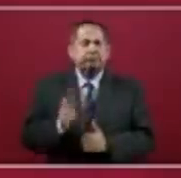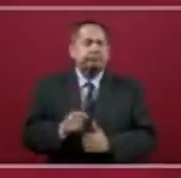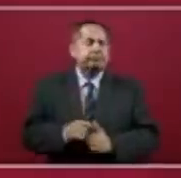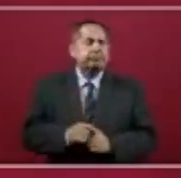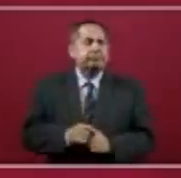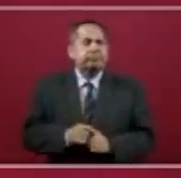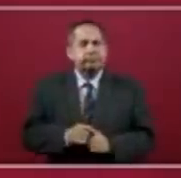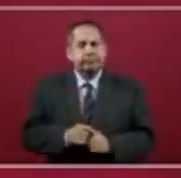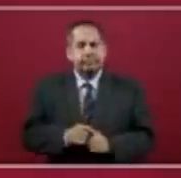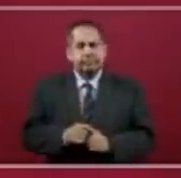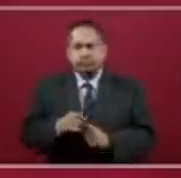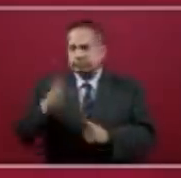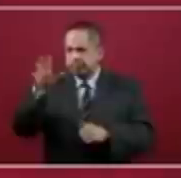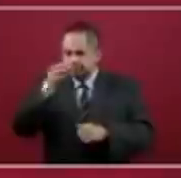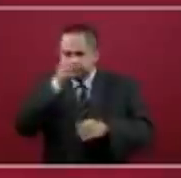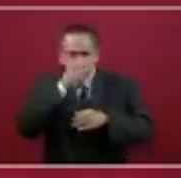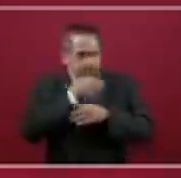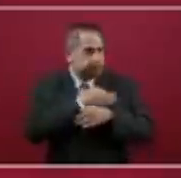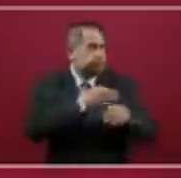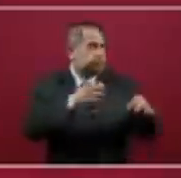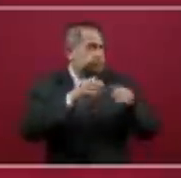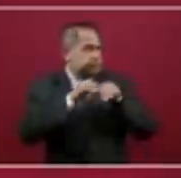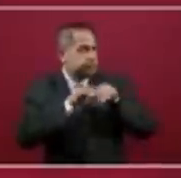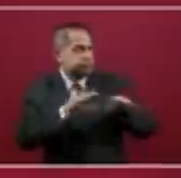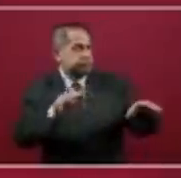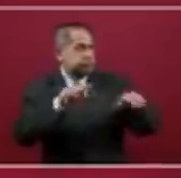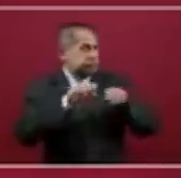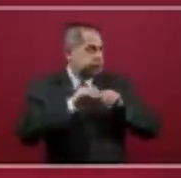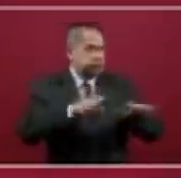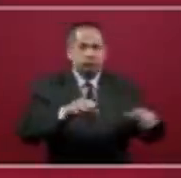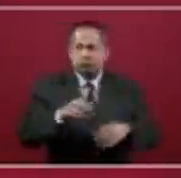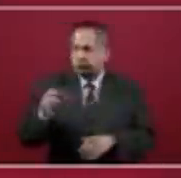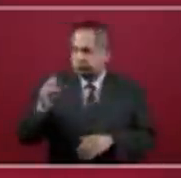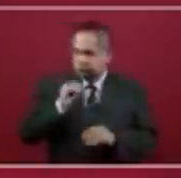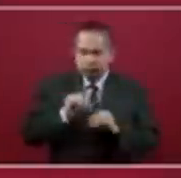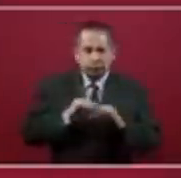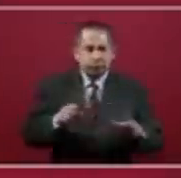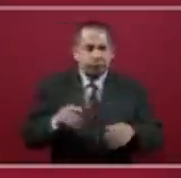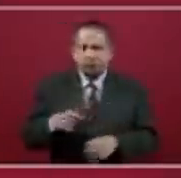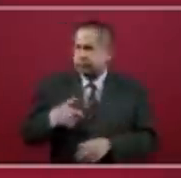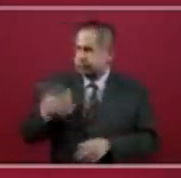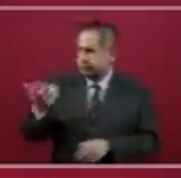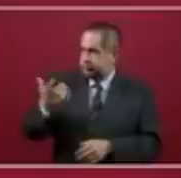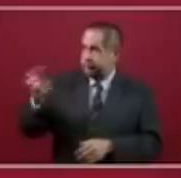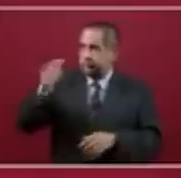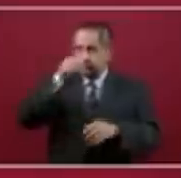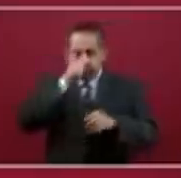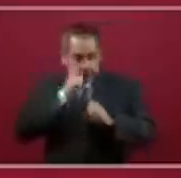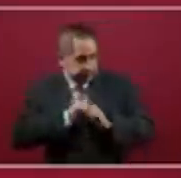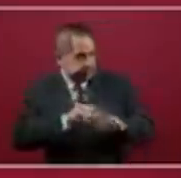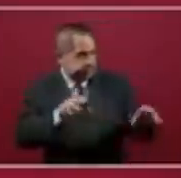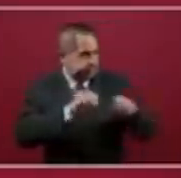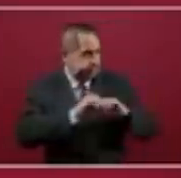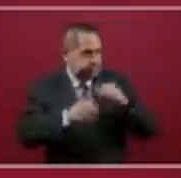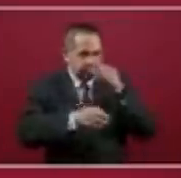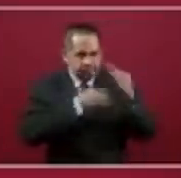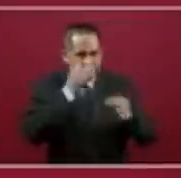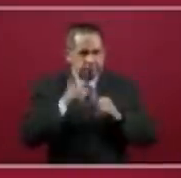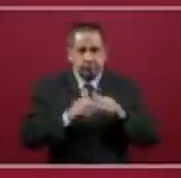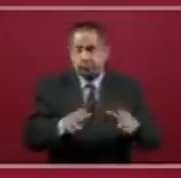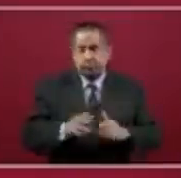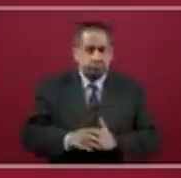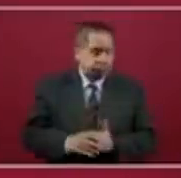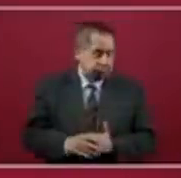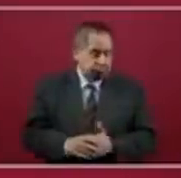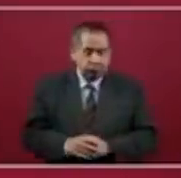se comunique lo que se está haciendo y nos sale